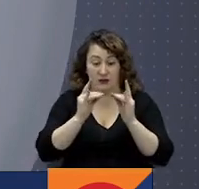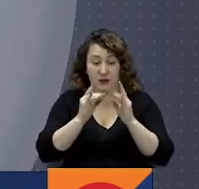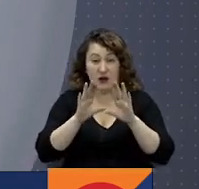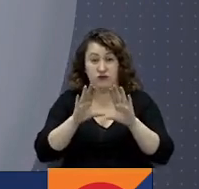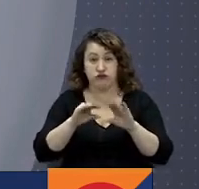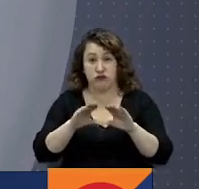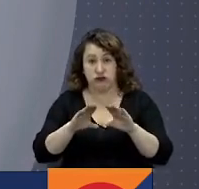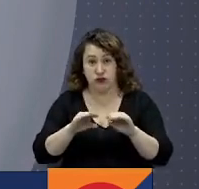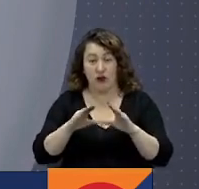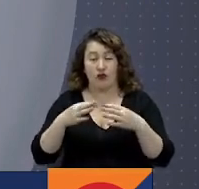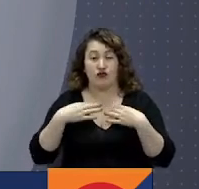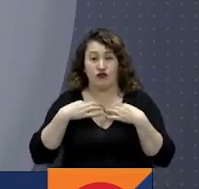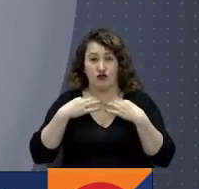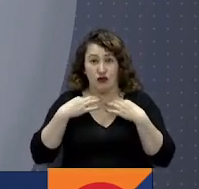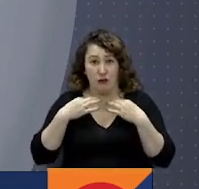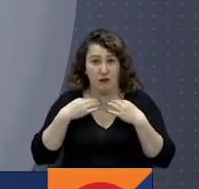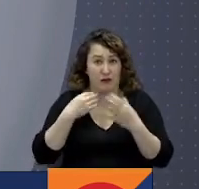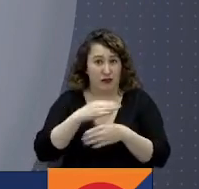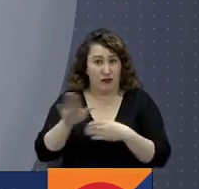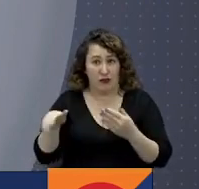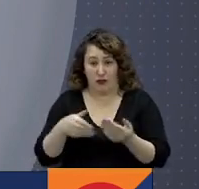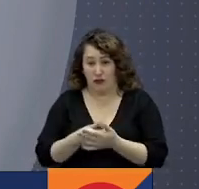colchones, la ropa, todo eso se